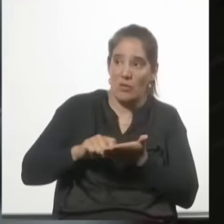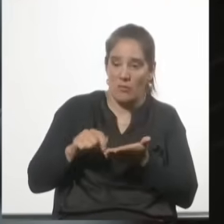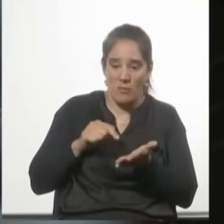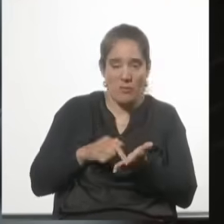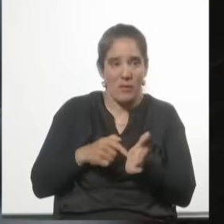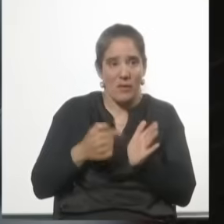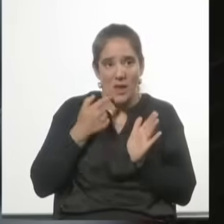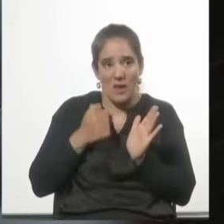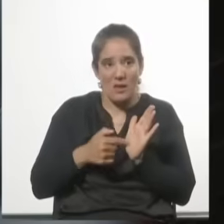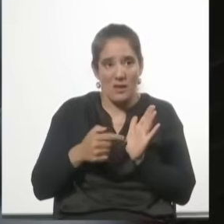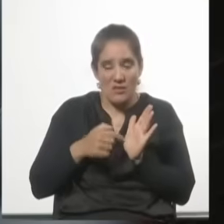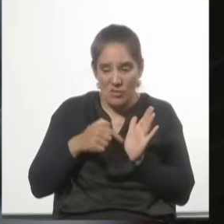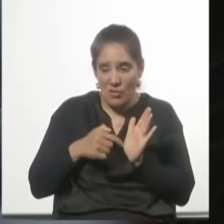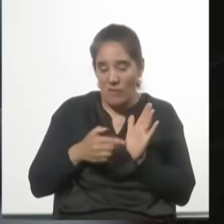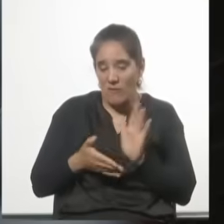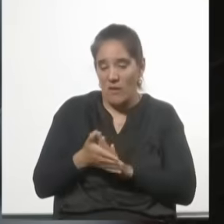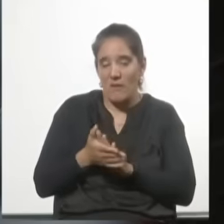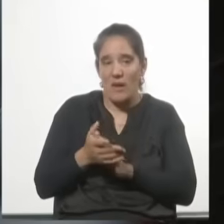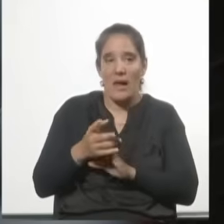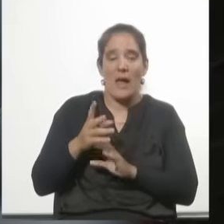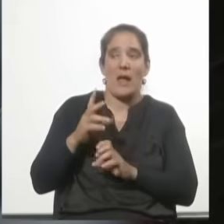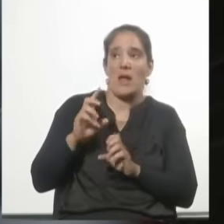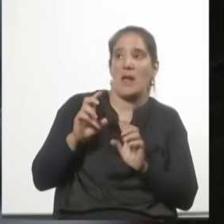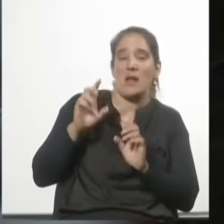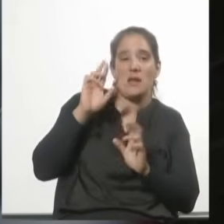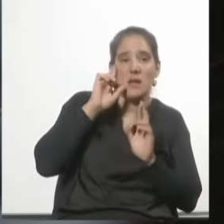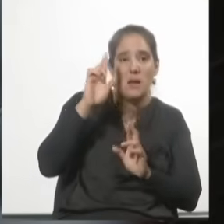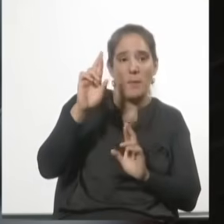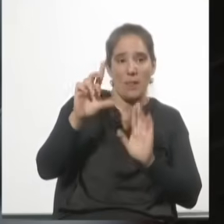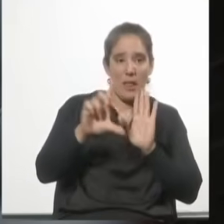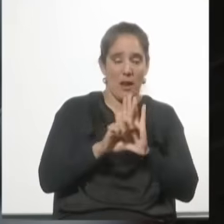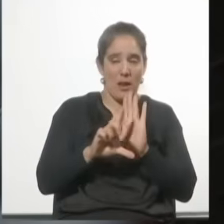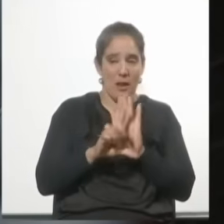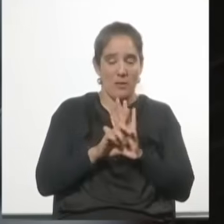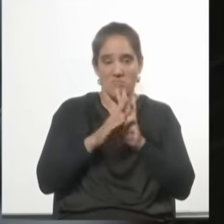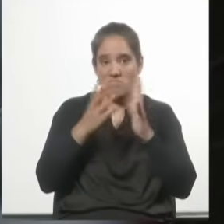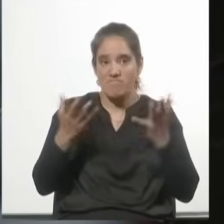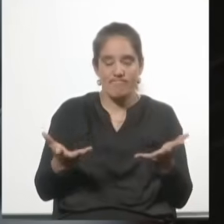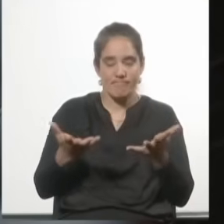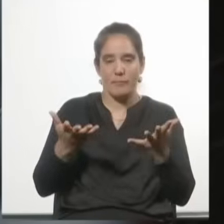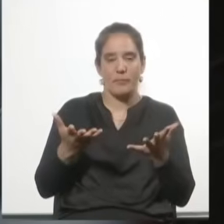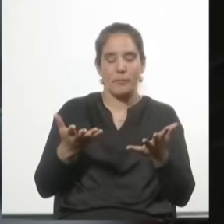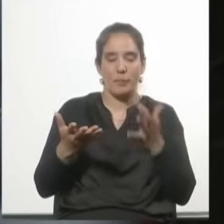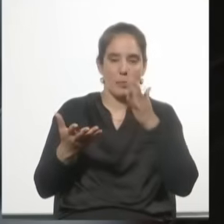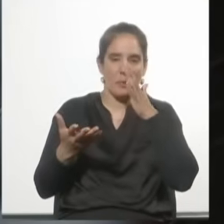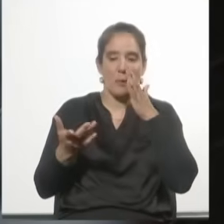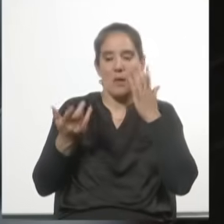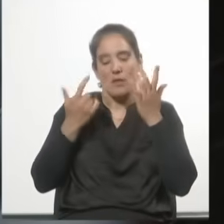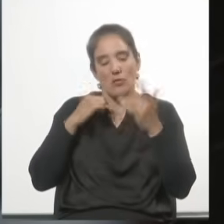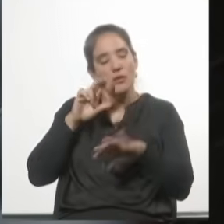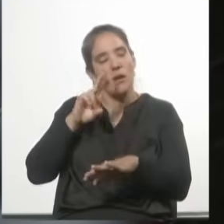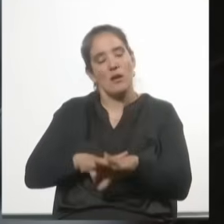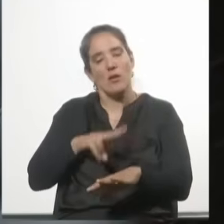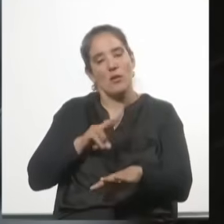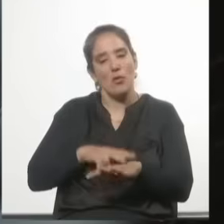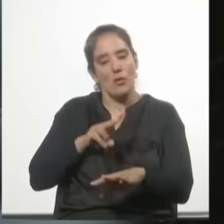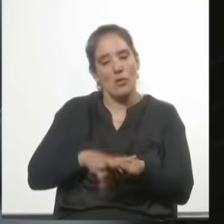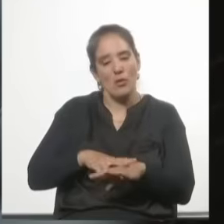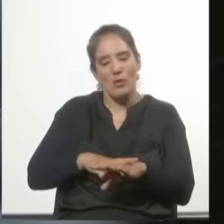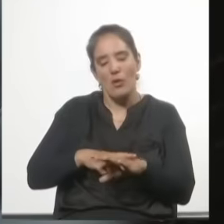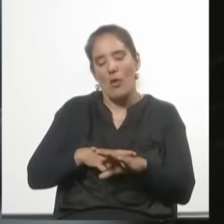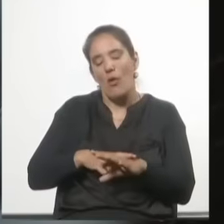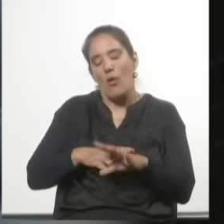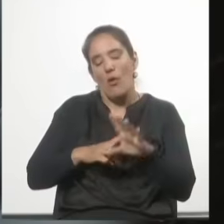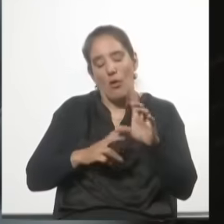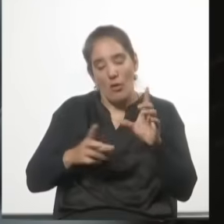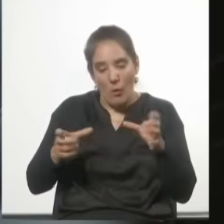generar efectos jurídicos. El apartarse inmotivada e injustificadamente de las recomendaciones de organismos